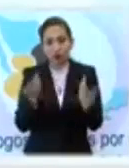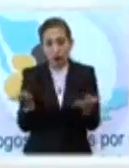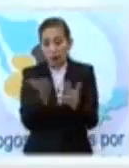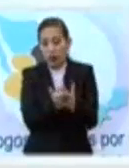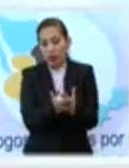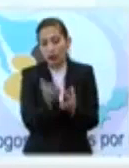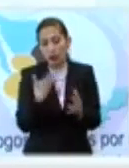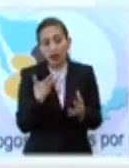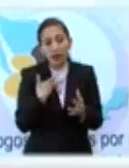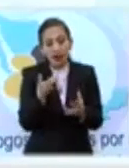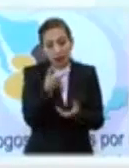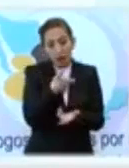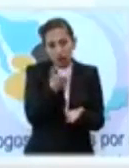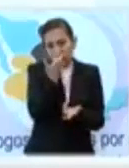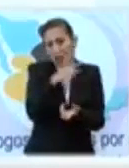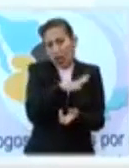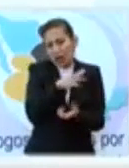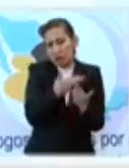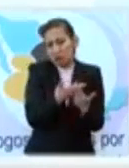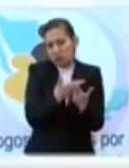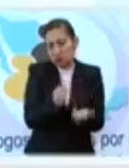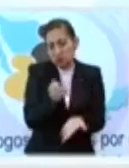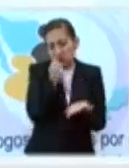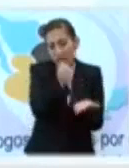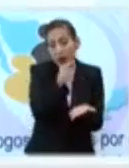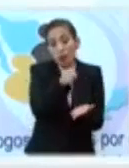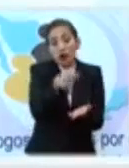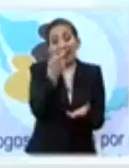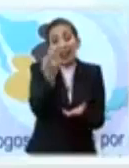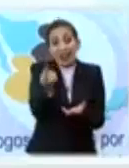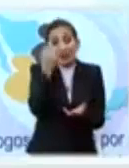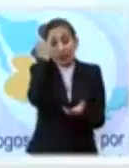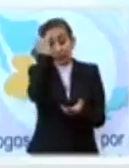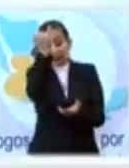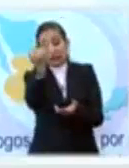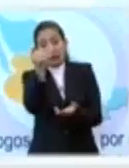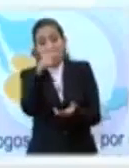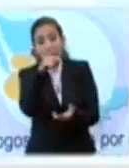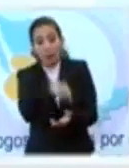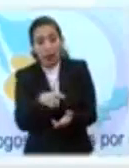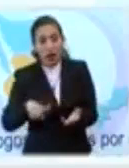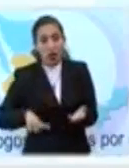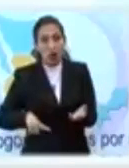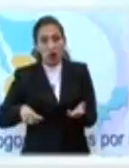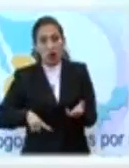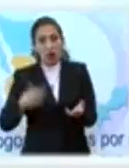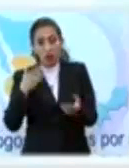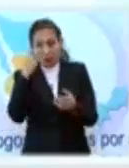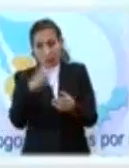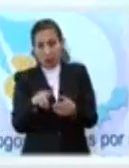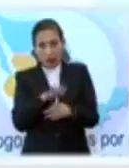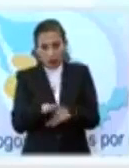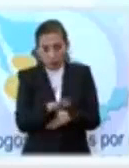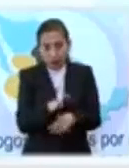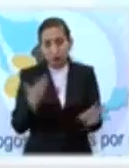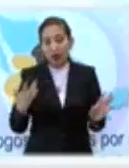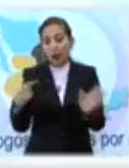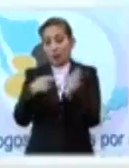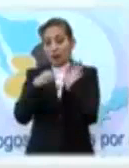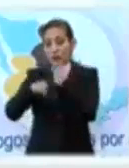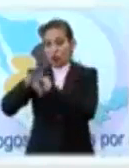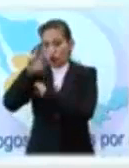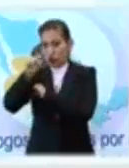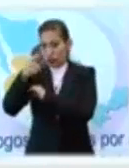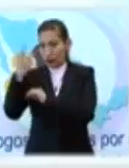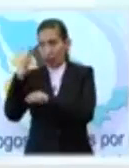tenían los recursos para ello y también porque era parte de la propia política de industrialización del país. A principios de los 80s, con la